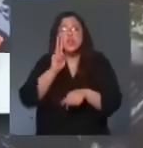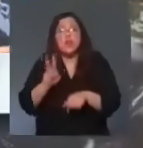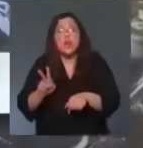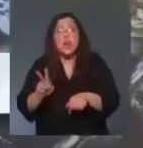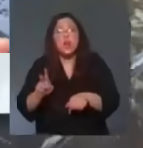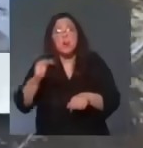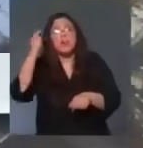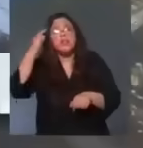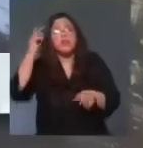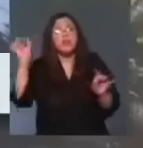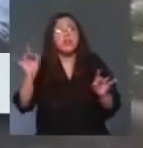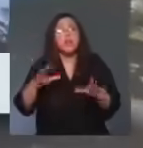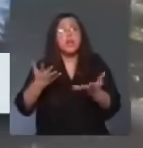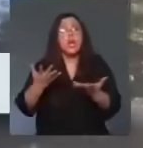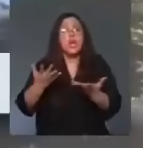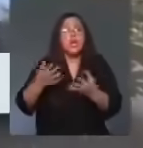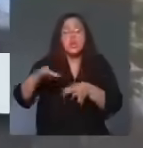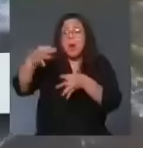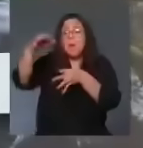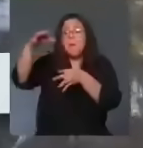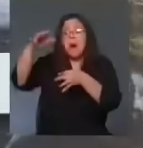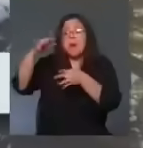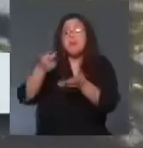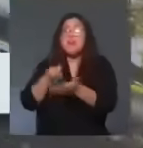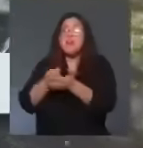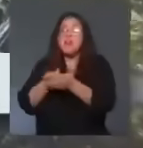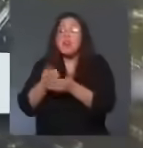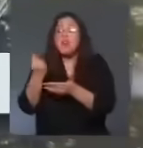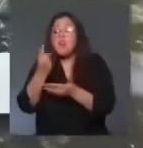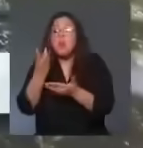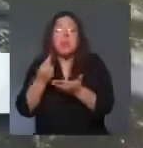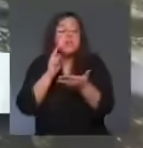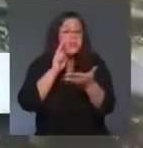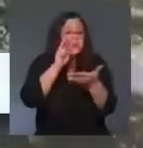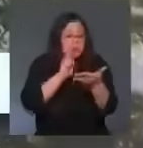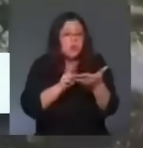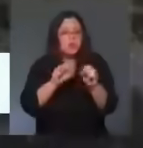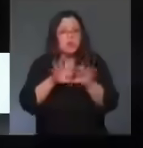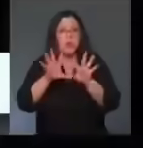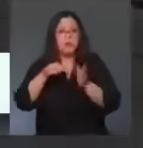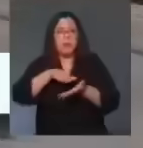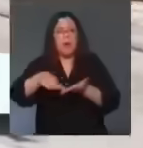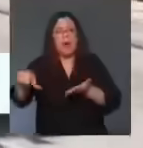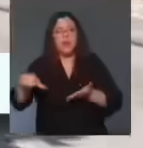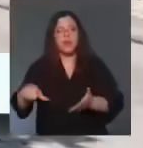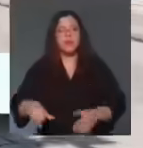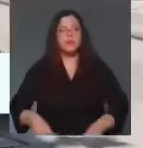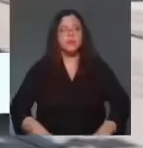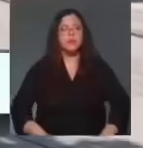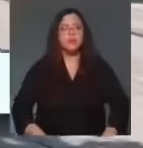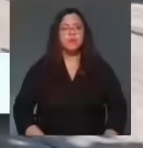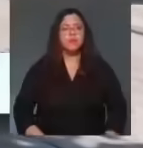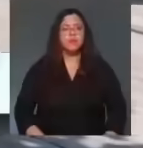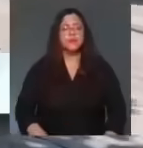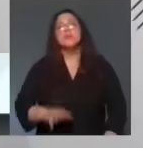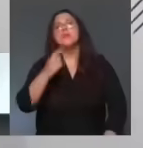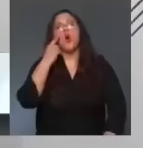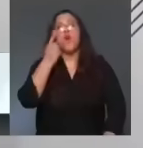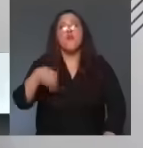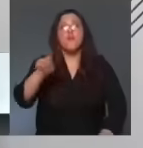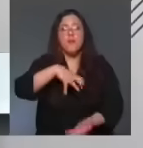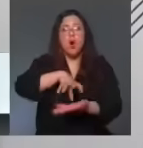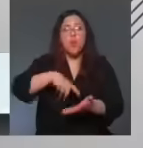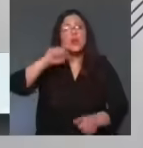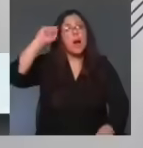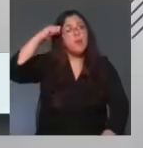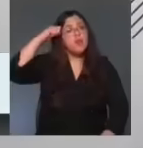papel del parquímetro y para ver cuánto me iban a cobrar y me encuentro con la sorpresa que era un par. Pero volvamos a Providencia, donde